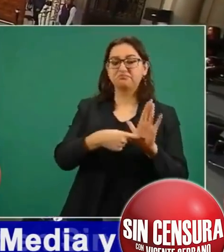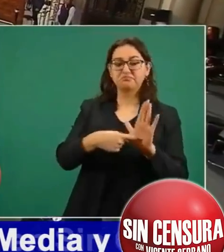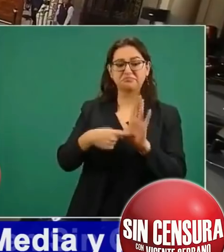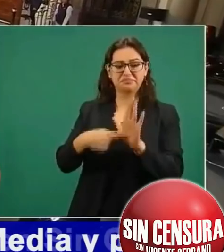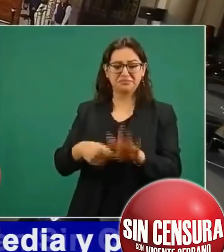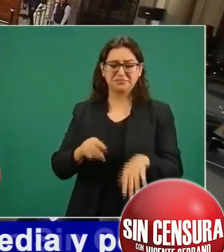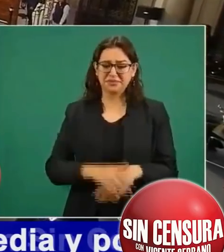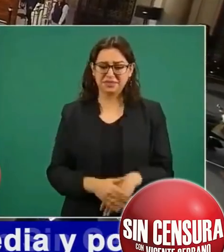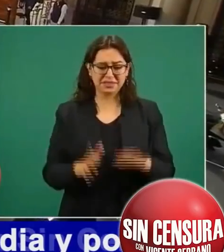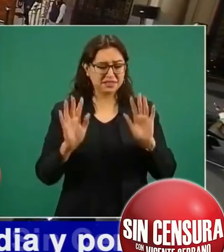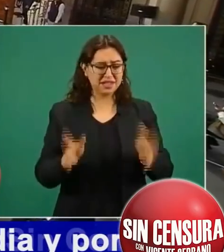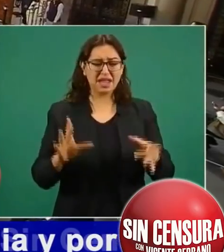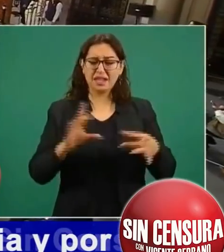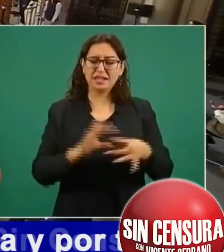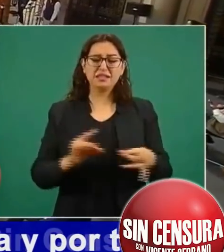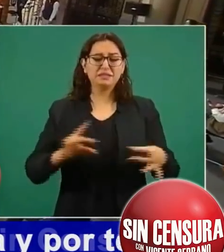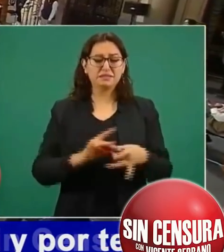veces,